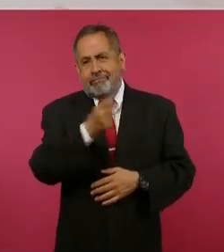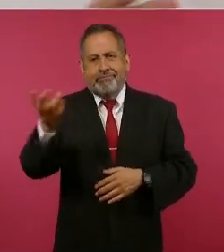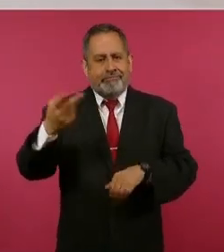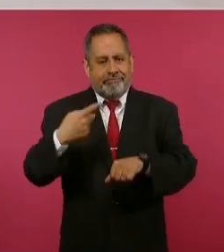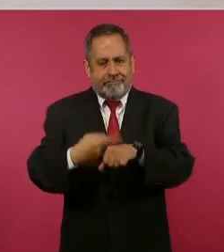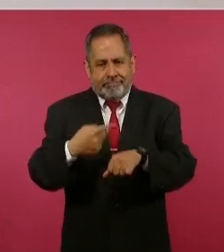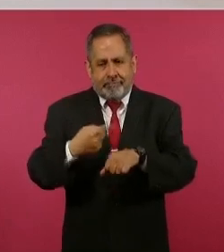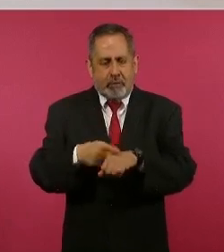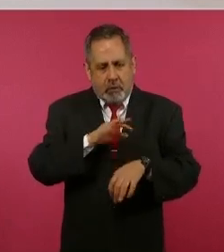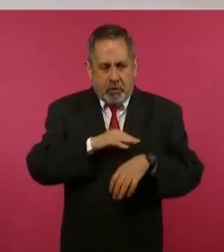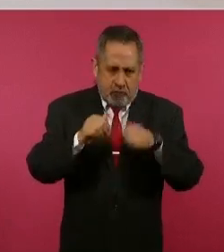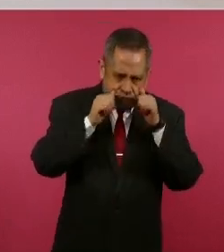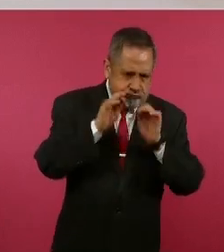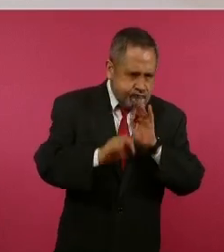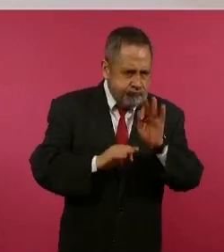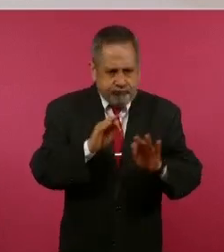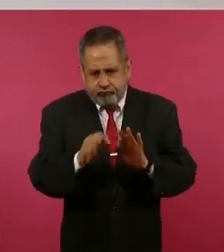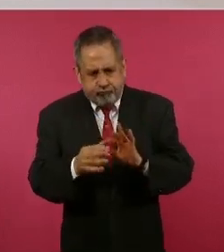de enfermedades.